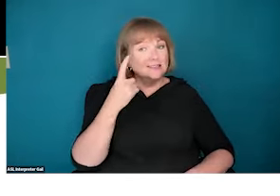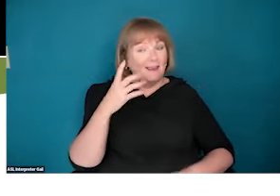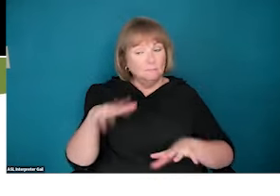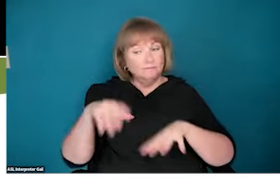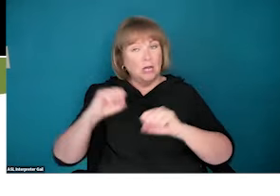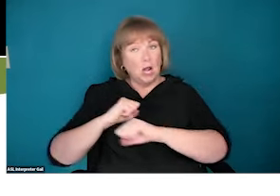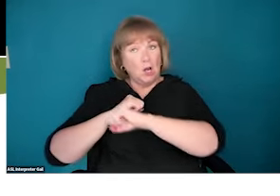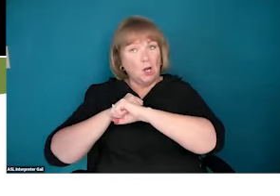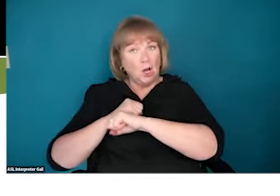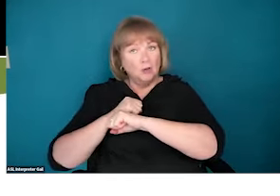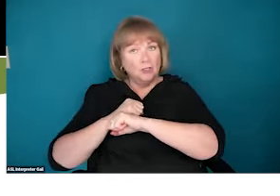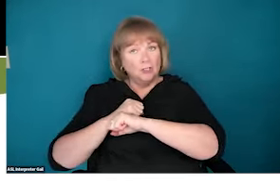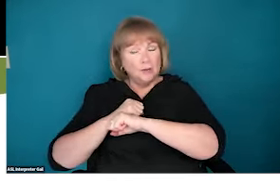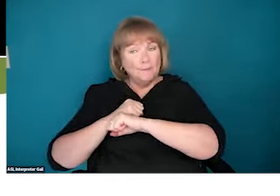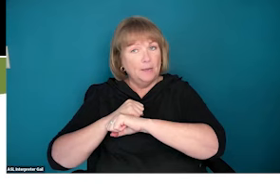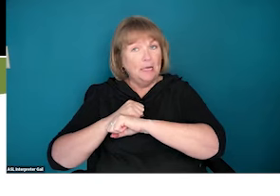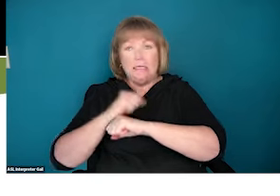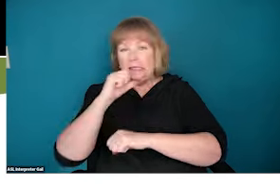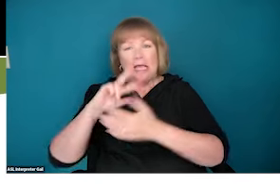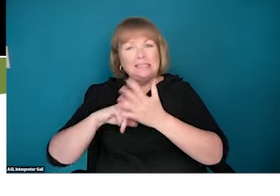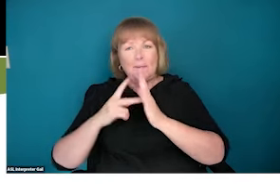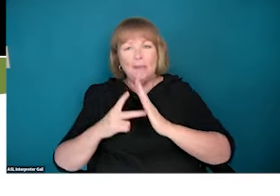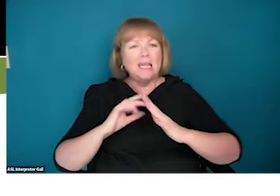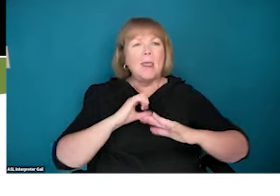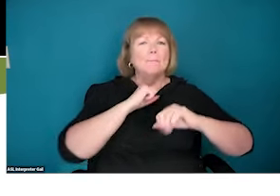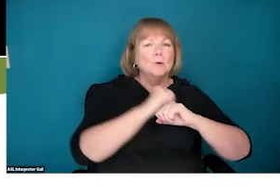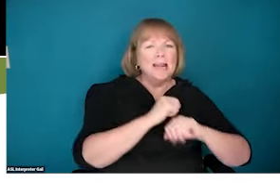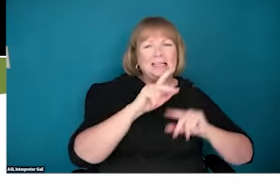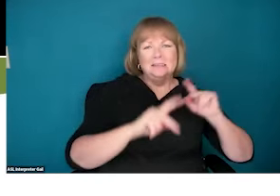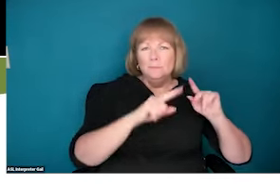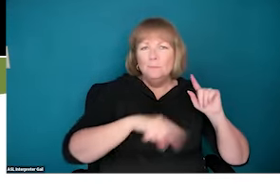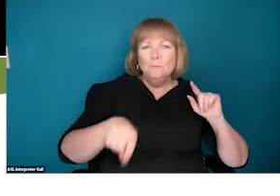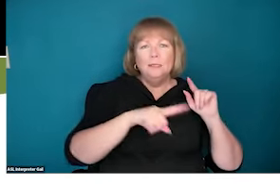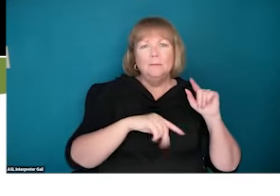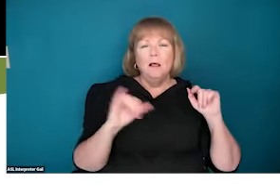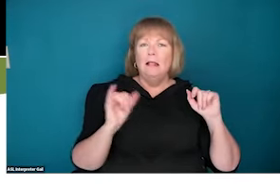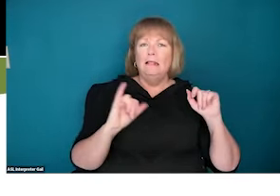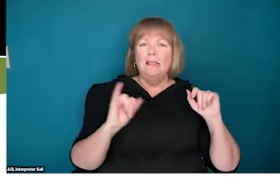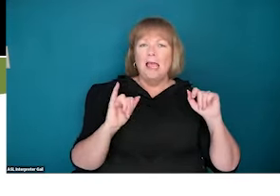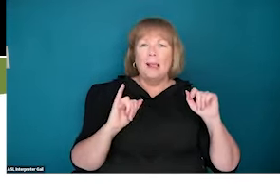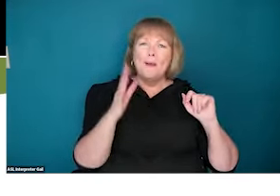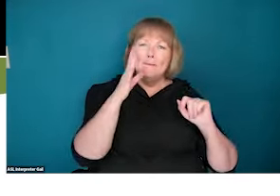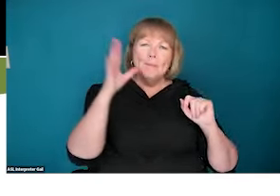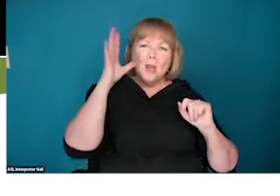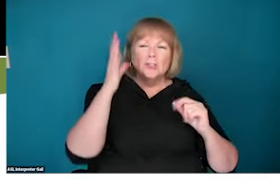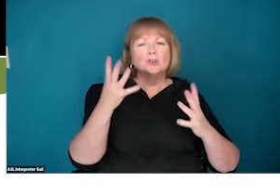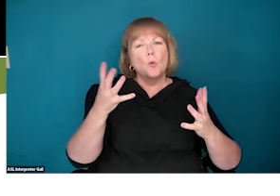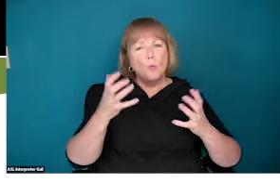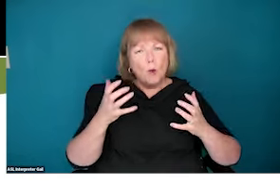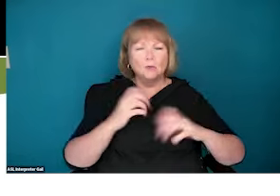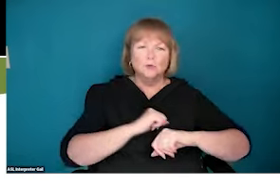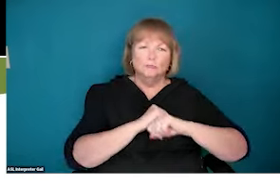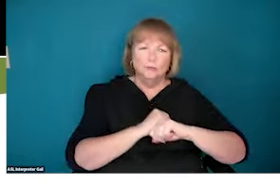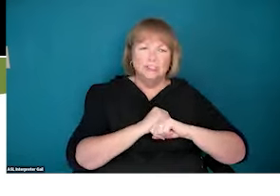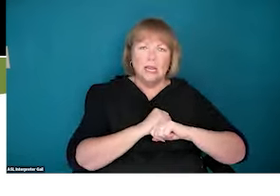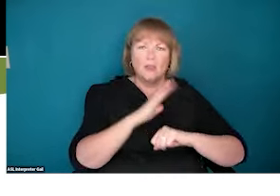Y entonces, entender que la custodia a veces no protege a los individuos de la forma en